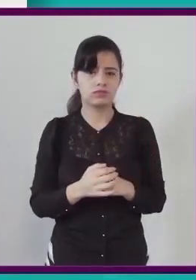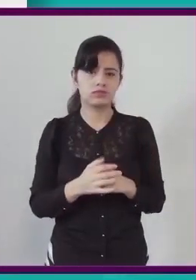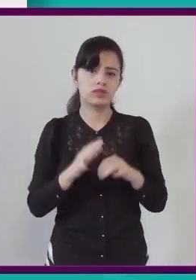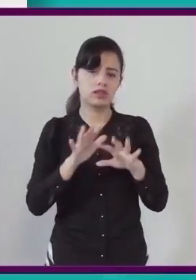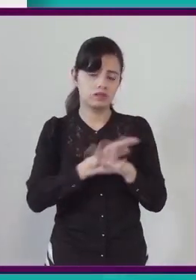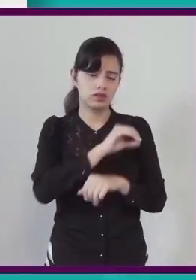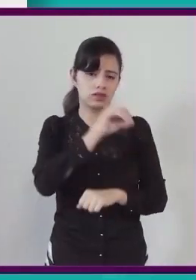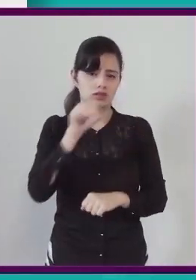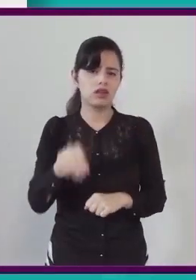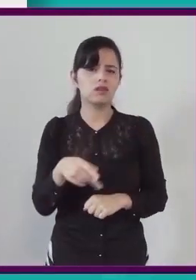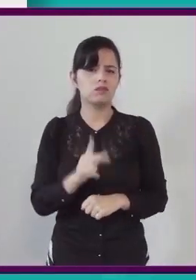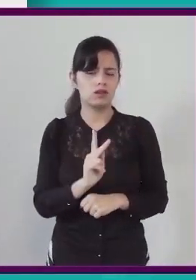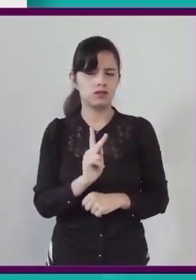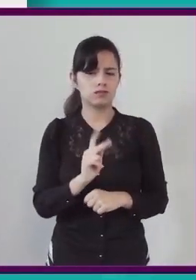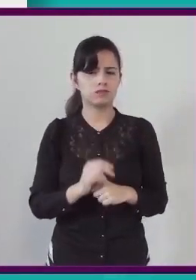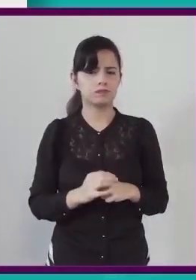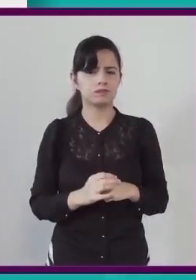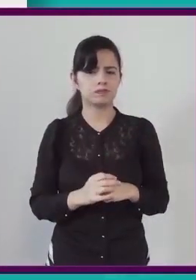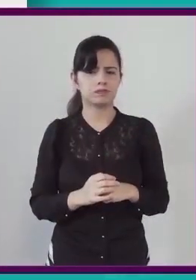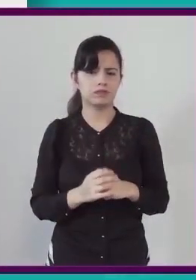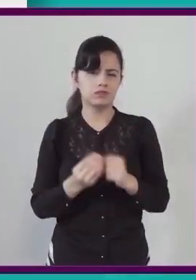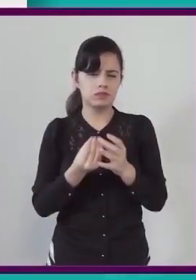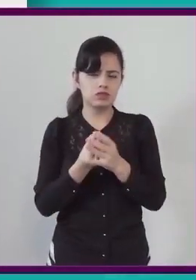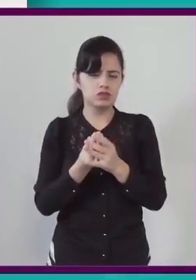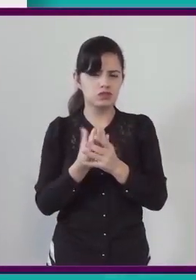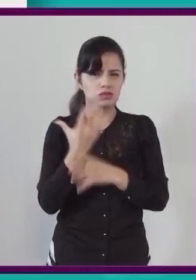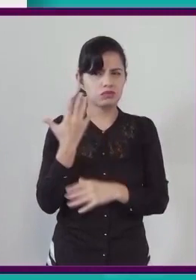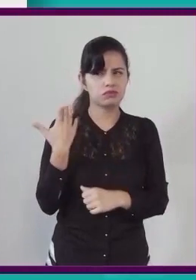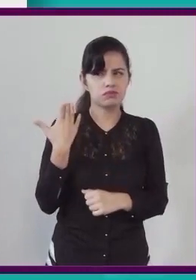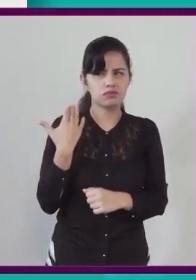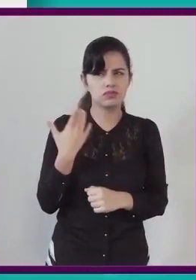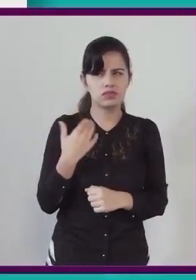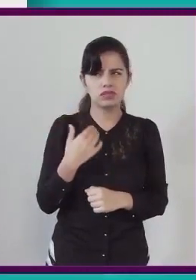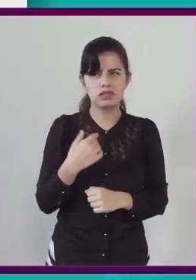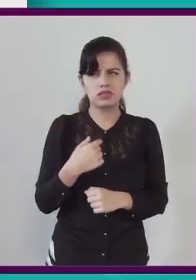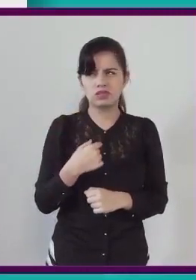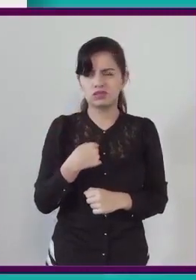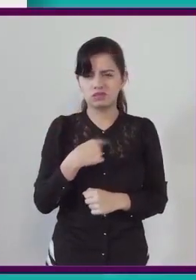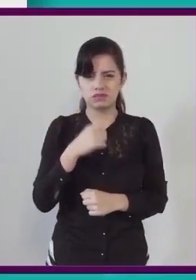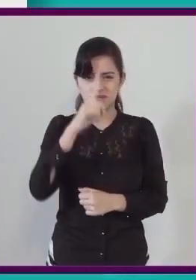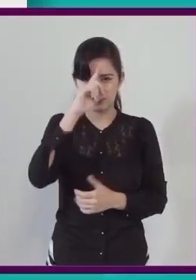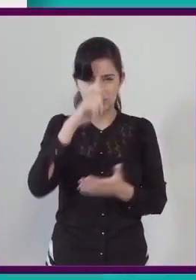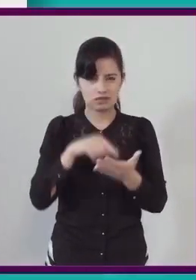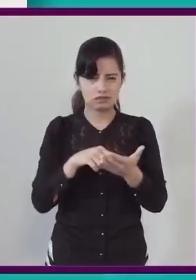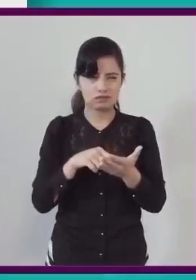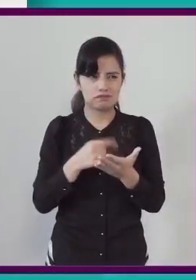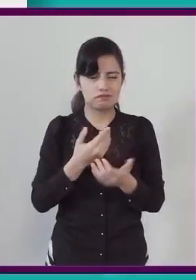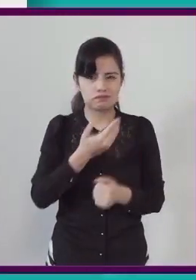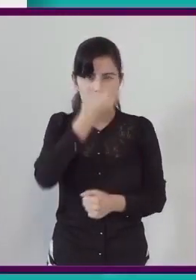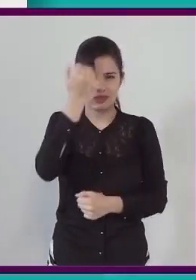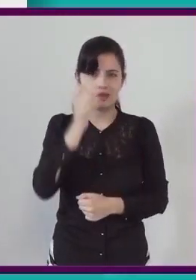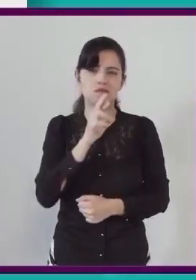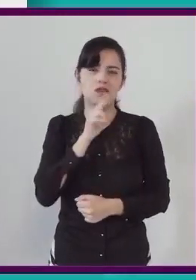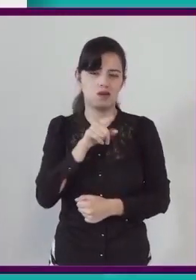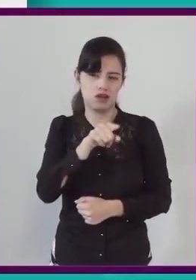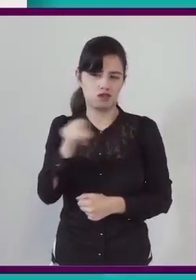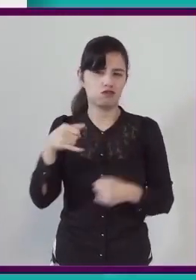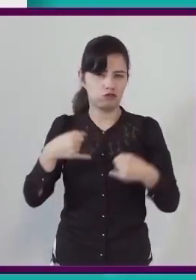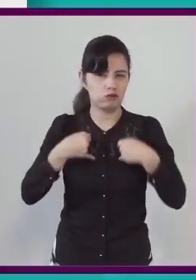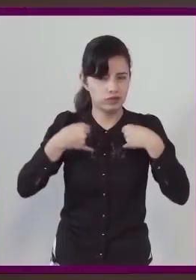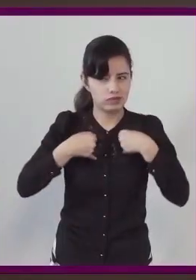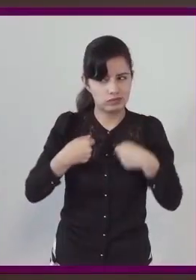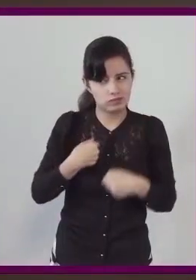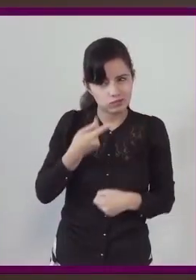Pero sí, como con respecto a lo nuevo, creo que no, más bien me interesaría escuchar a los jóvenes cuáles son esos grupos,